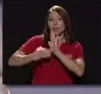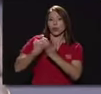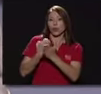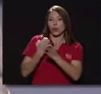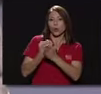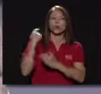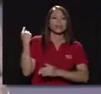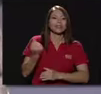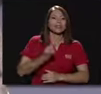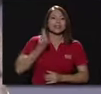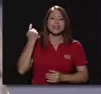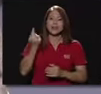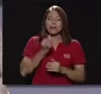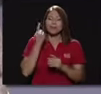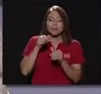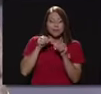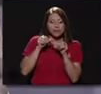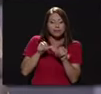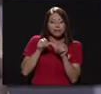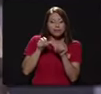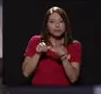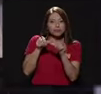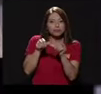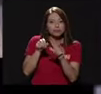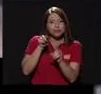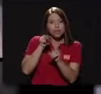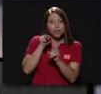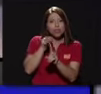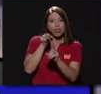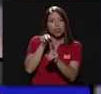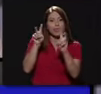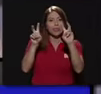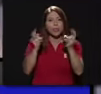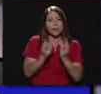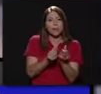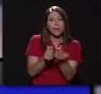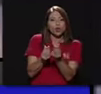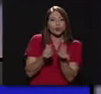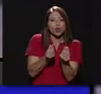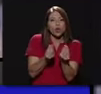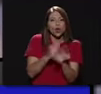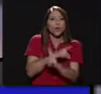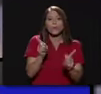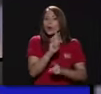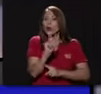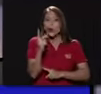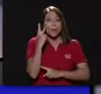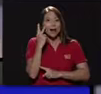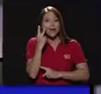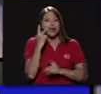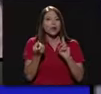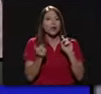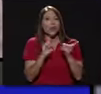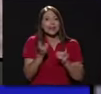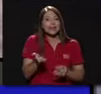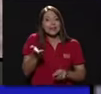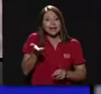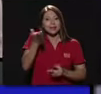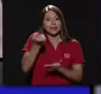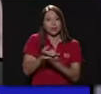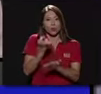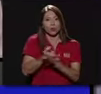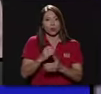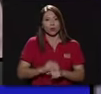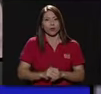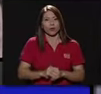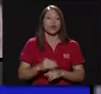damos seguimiento al tema de la producción, pero no es en sí para ver cuál es el nivel del crecimiento económico, sino porque